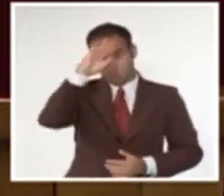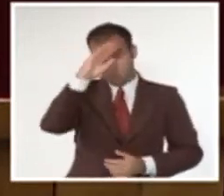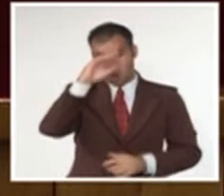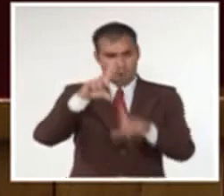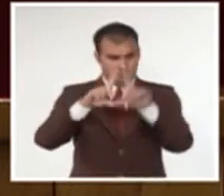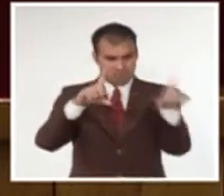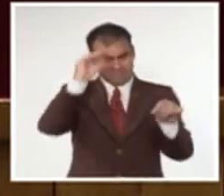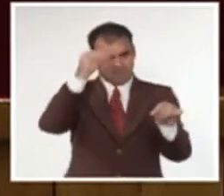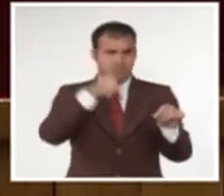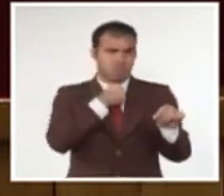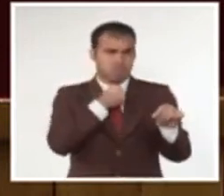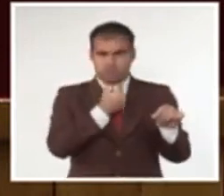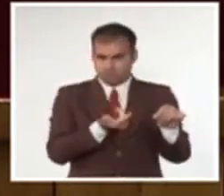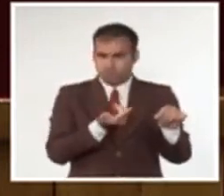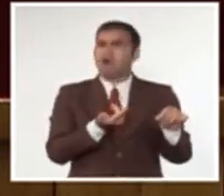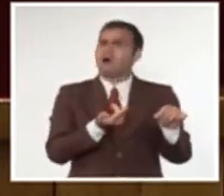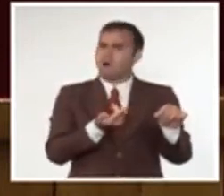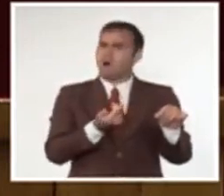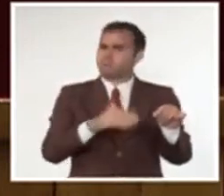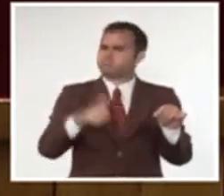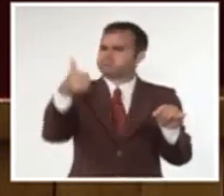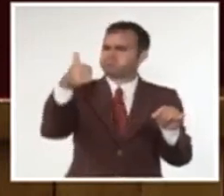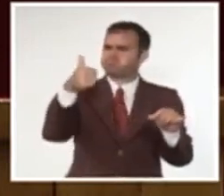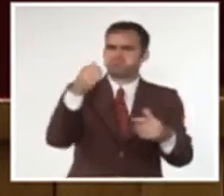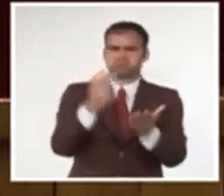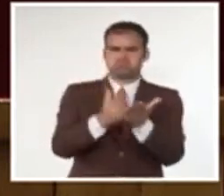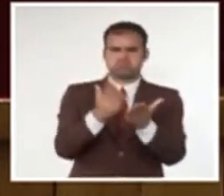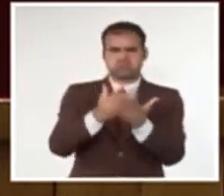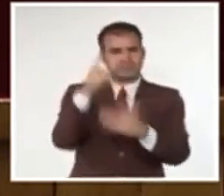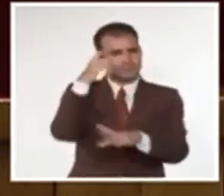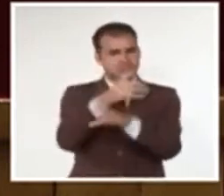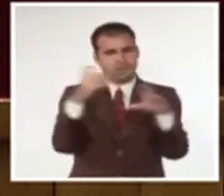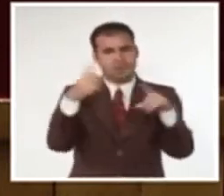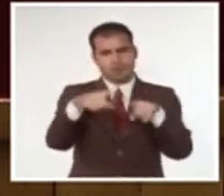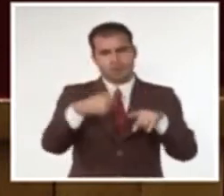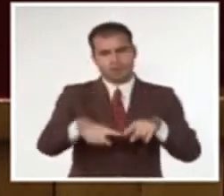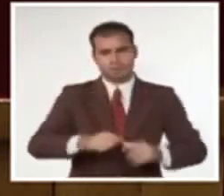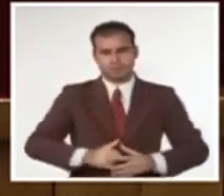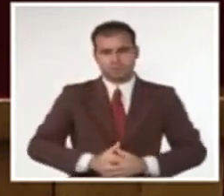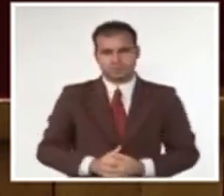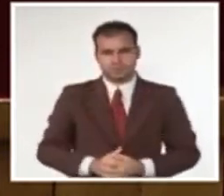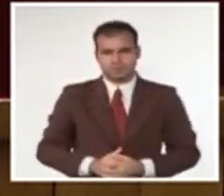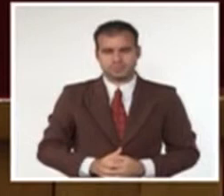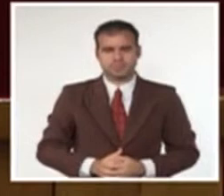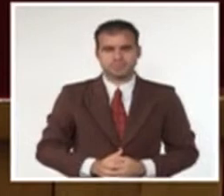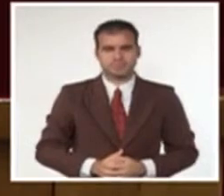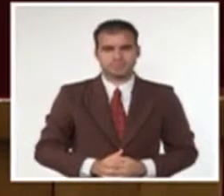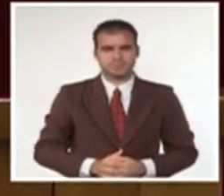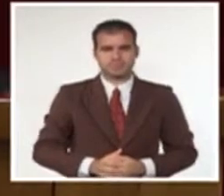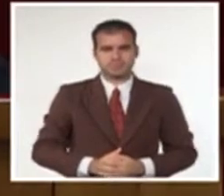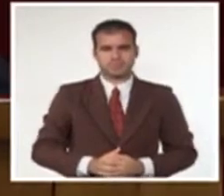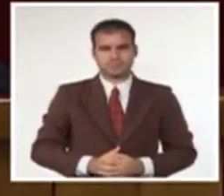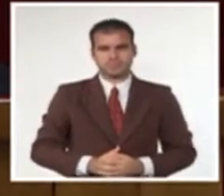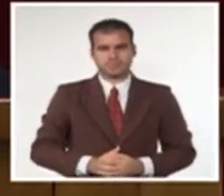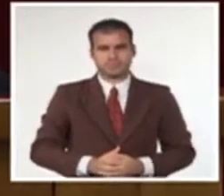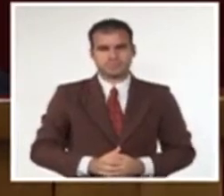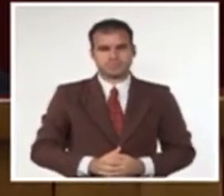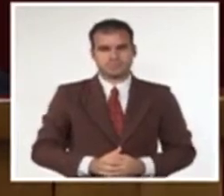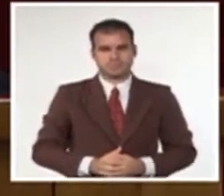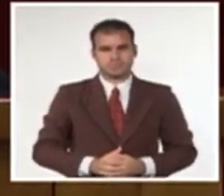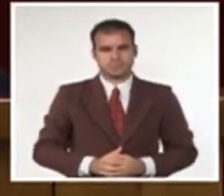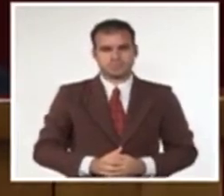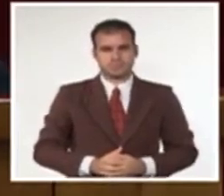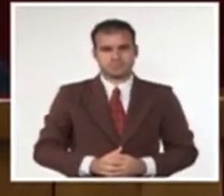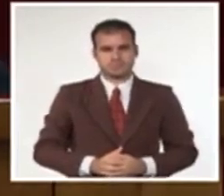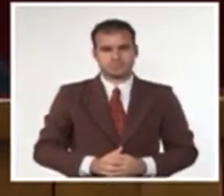tercermundista a la vanguardia de la educación y la ciencia en algunas materias. Feliz día, maestras